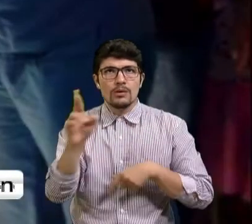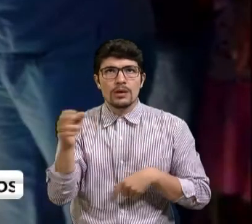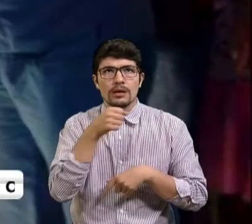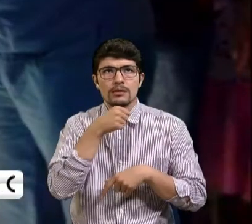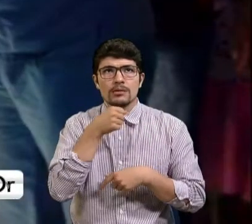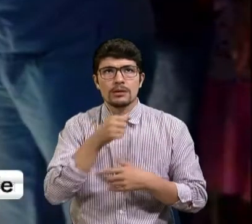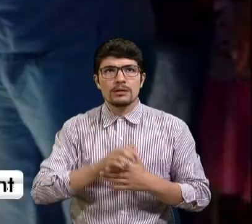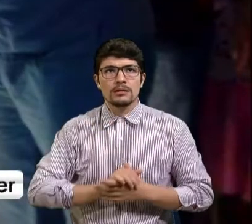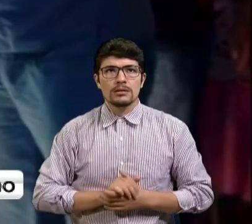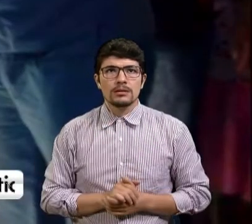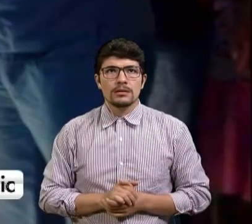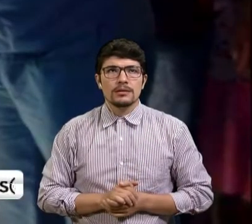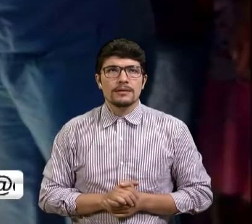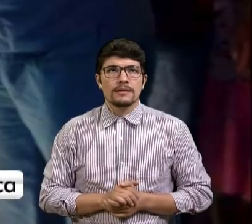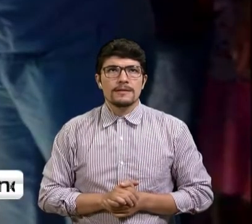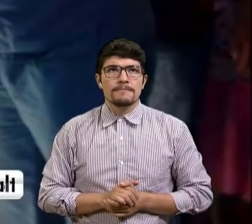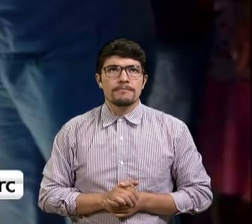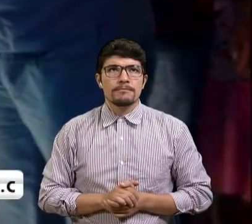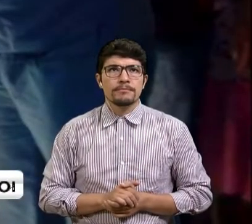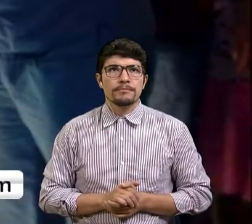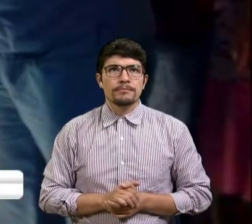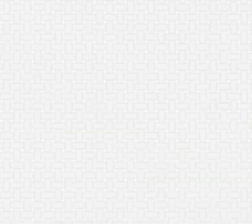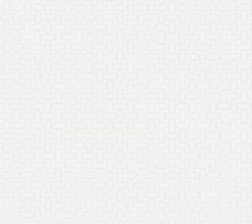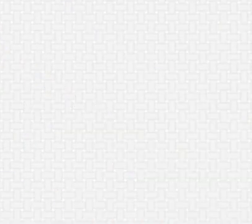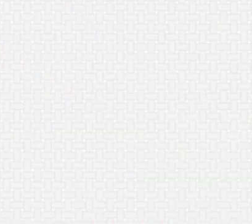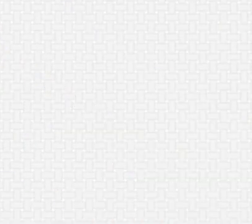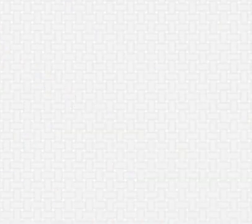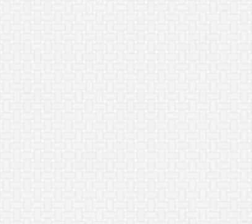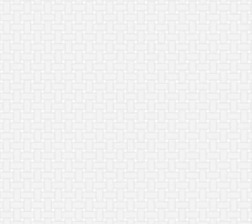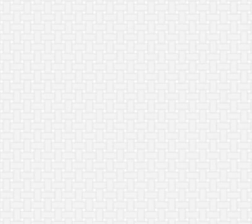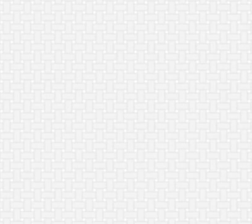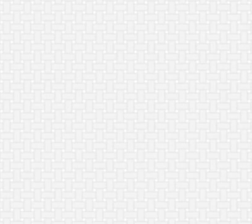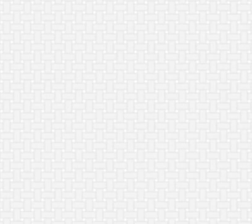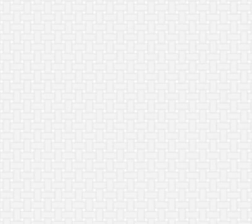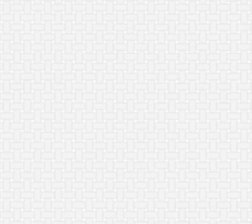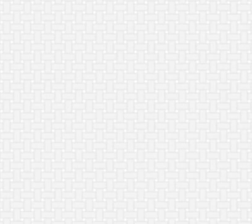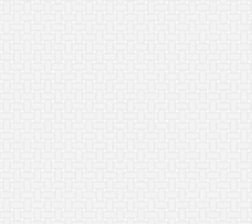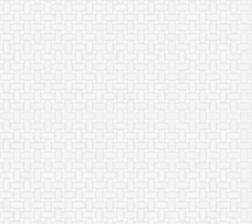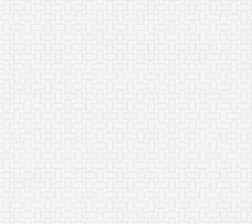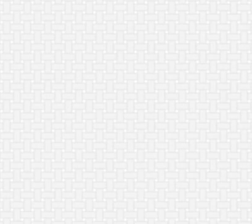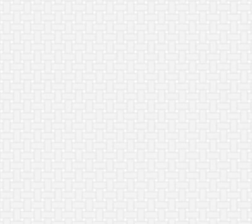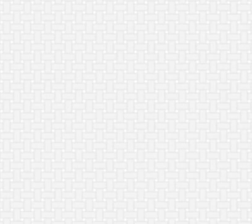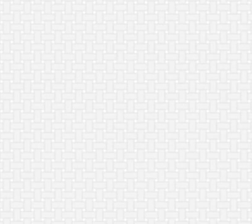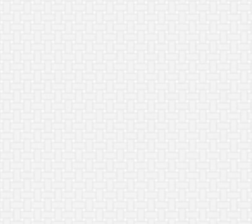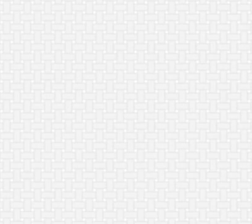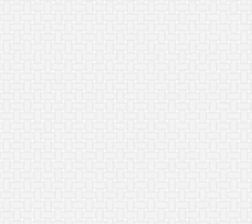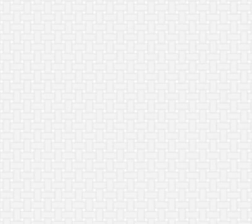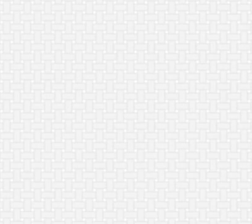Canaltro.com